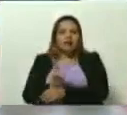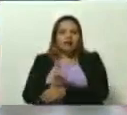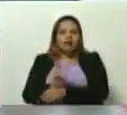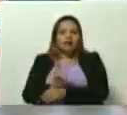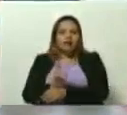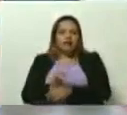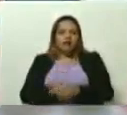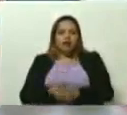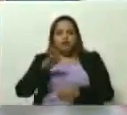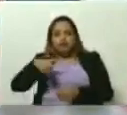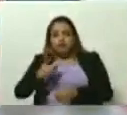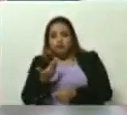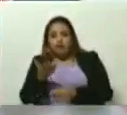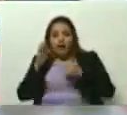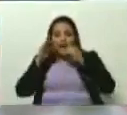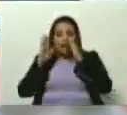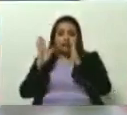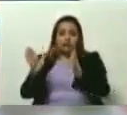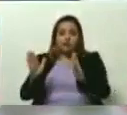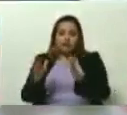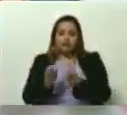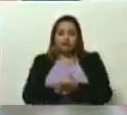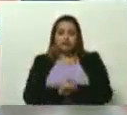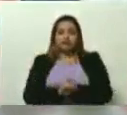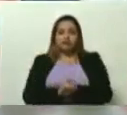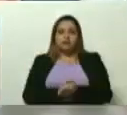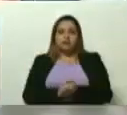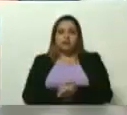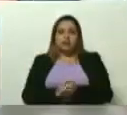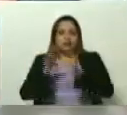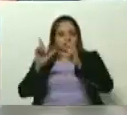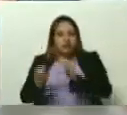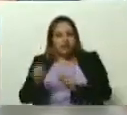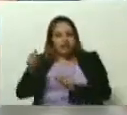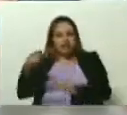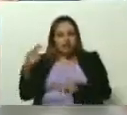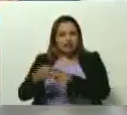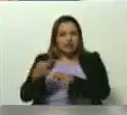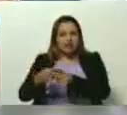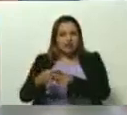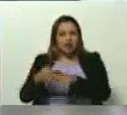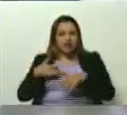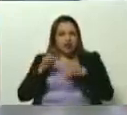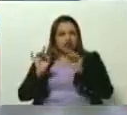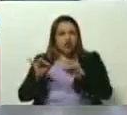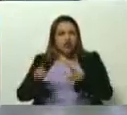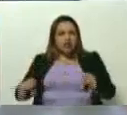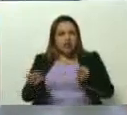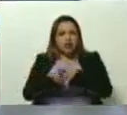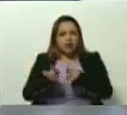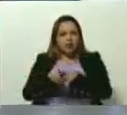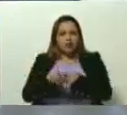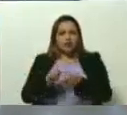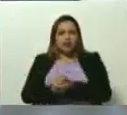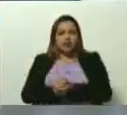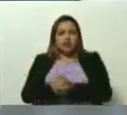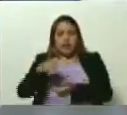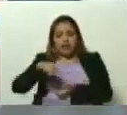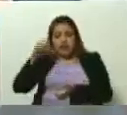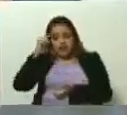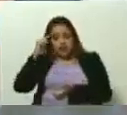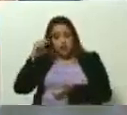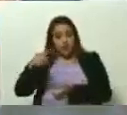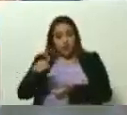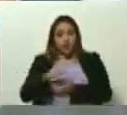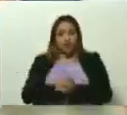audaz, pudimos atender y mitigar esta situación tan dolorosa que al día, en